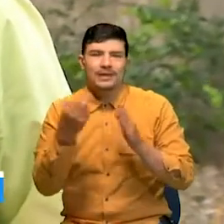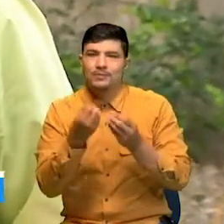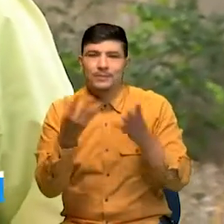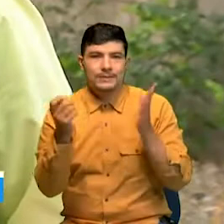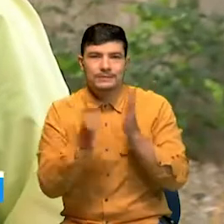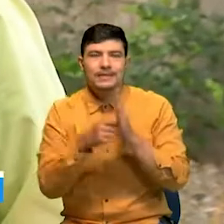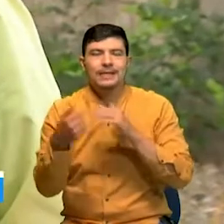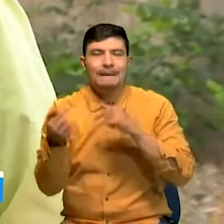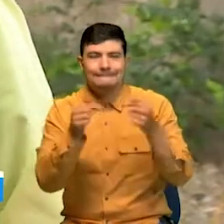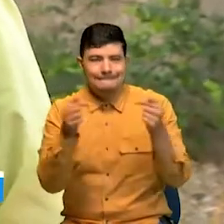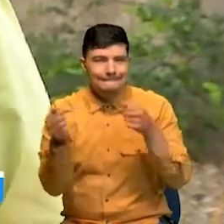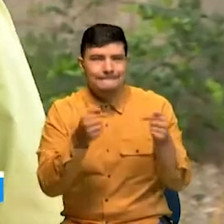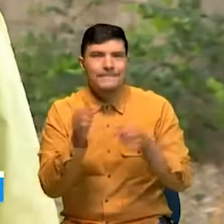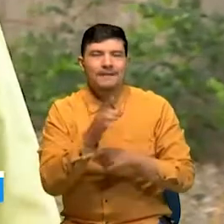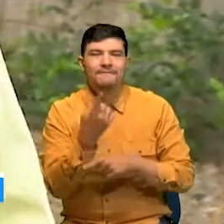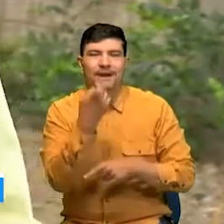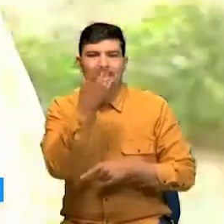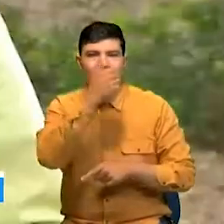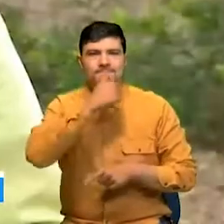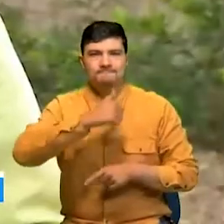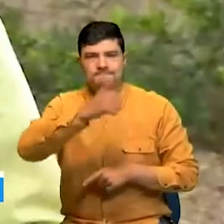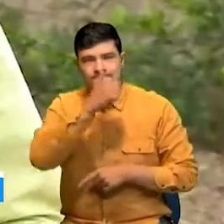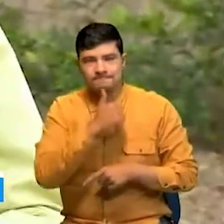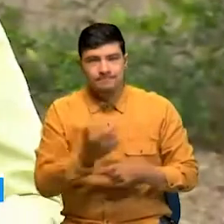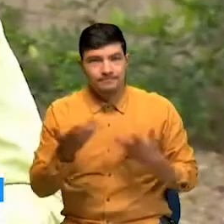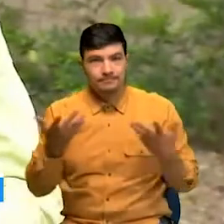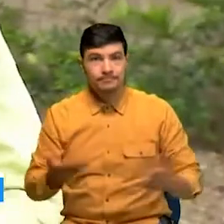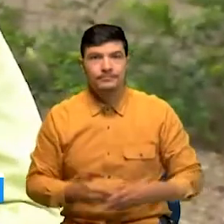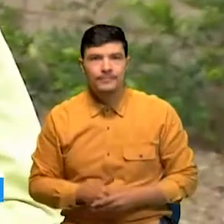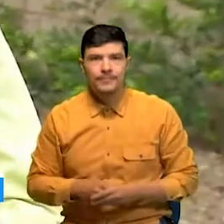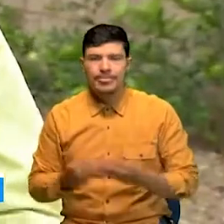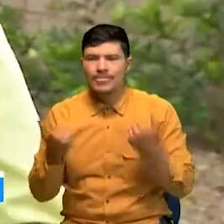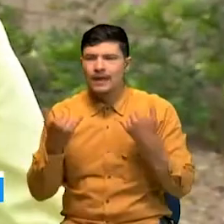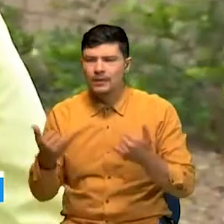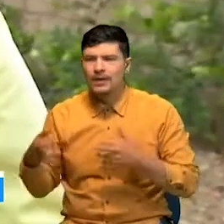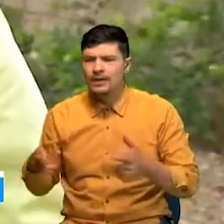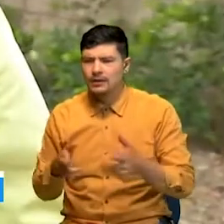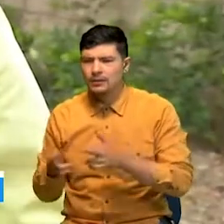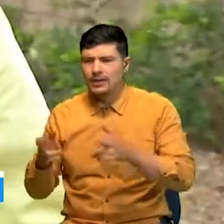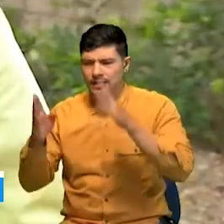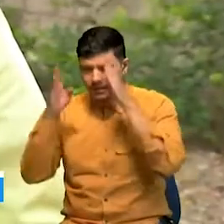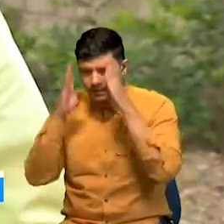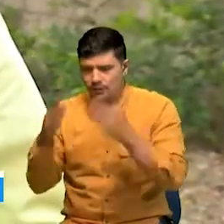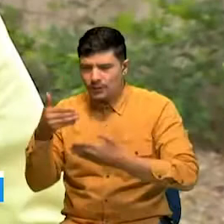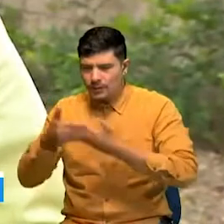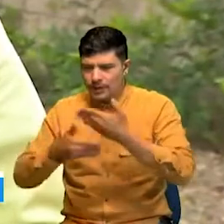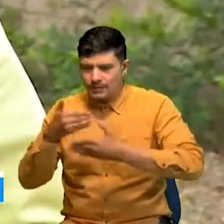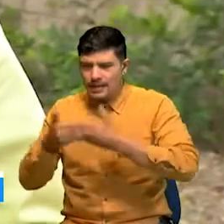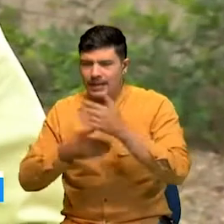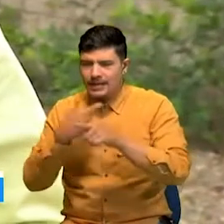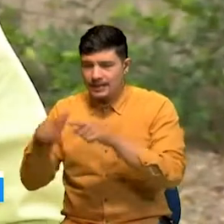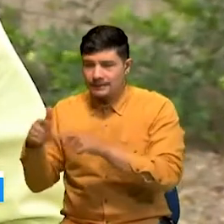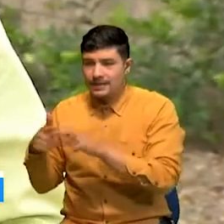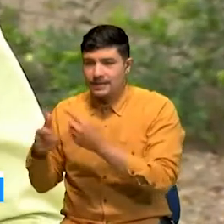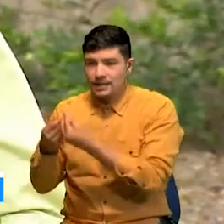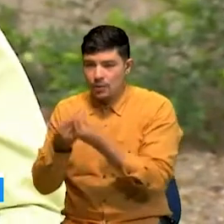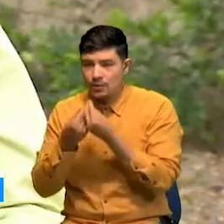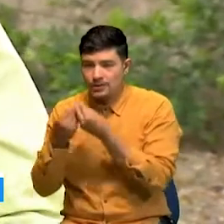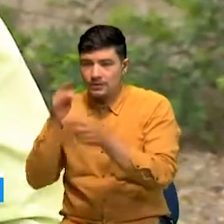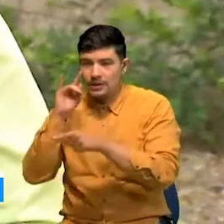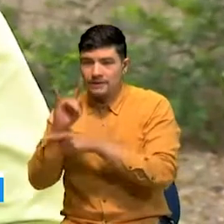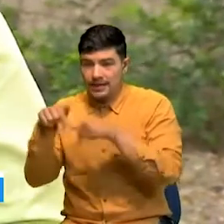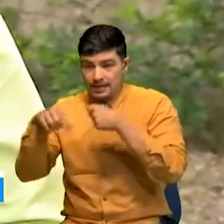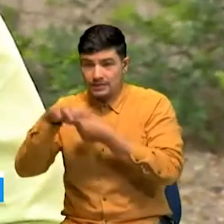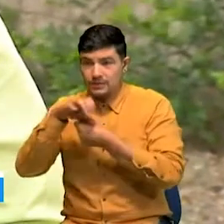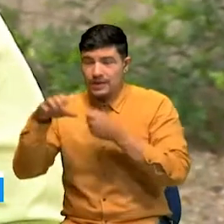ha hecho toda la ruta correspondiente se ha ido revisando en los diferentes consejos de seguridad de